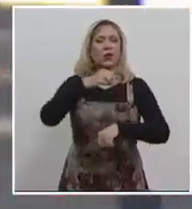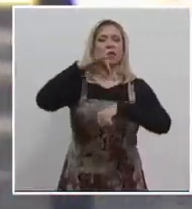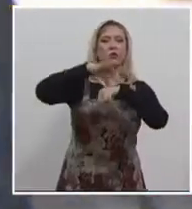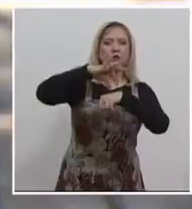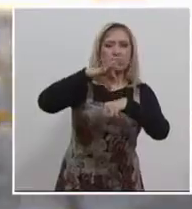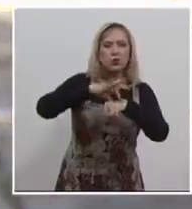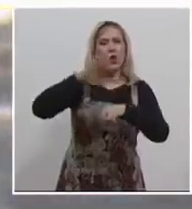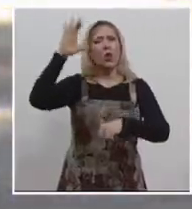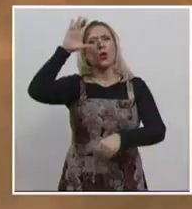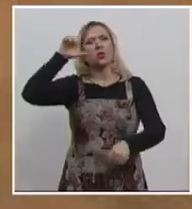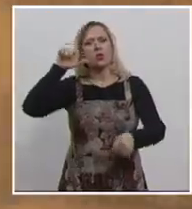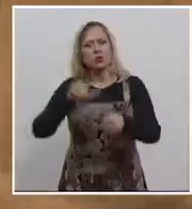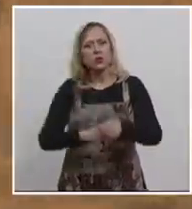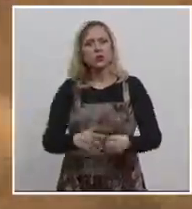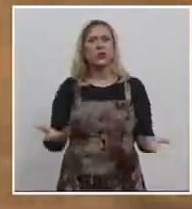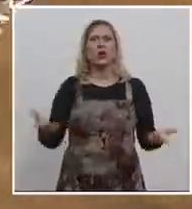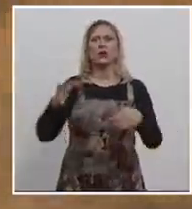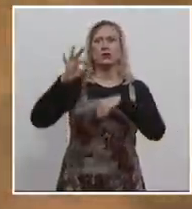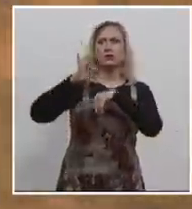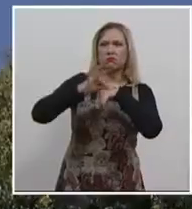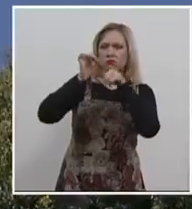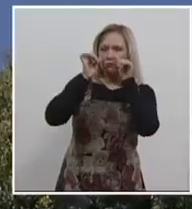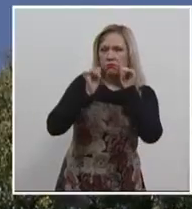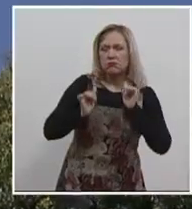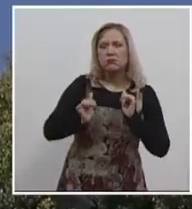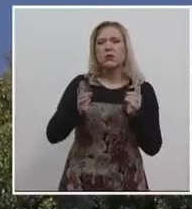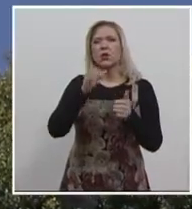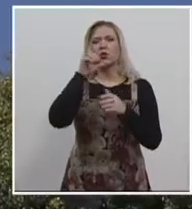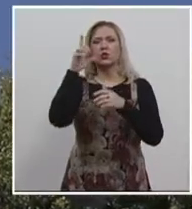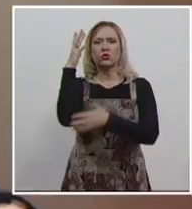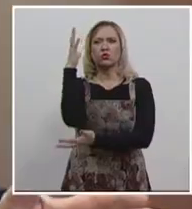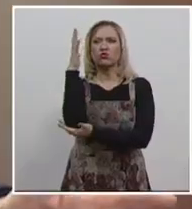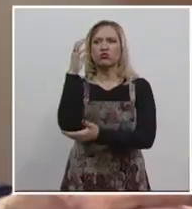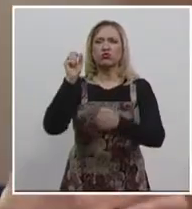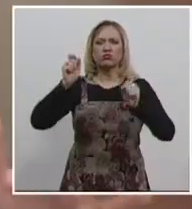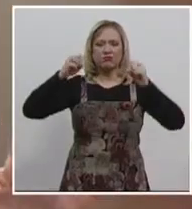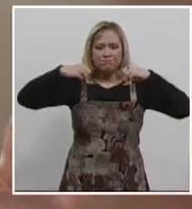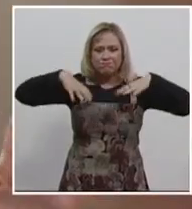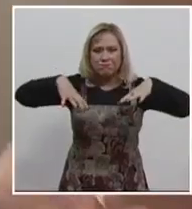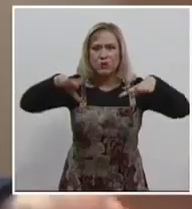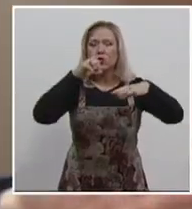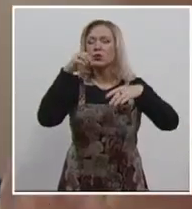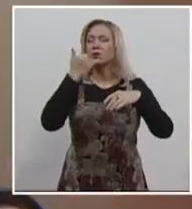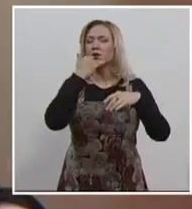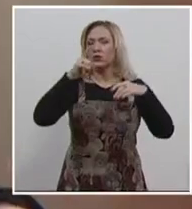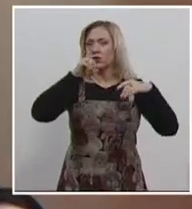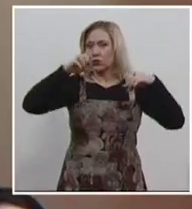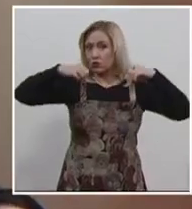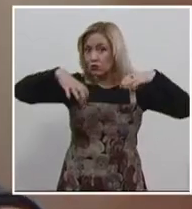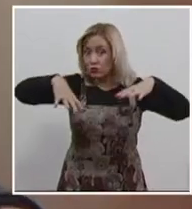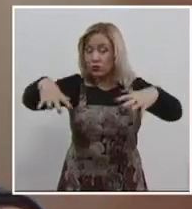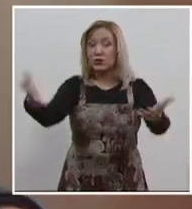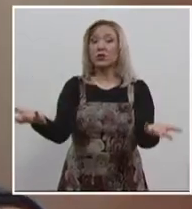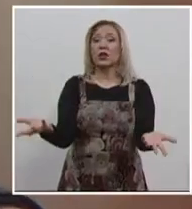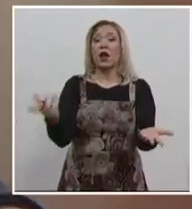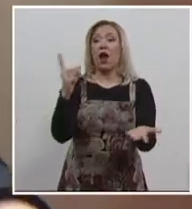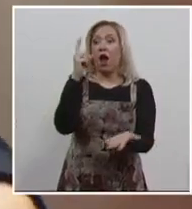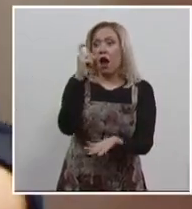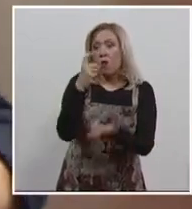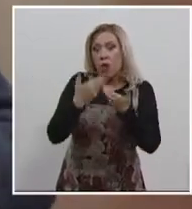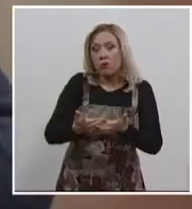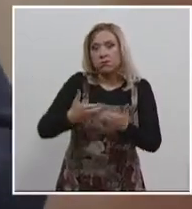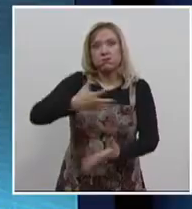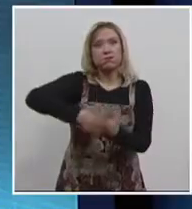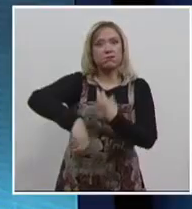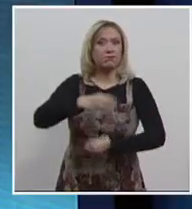previsión social, derecho al agua y el acceso a la energía eléctrica. Para el canal del Poder Judicial de la Federación, Marta